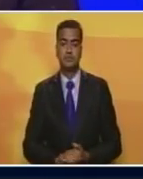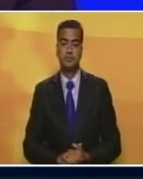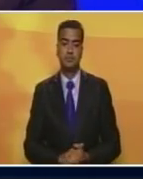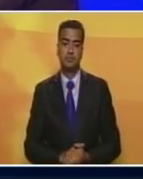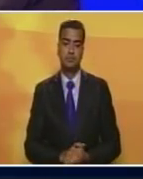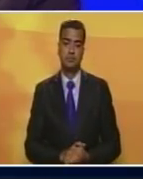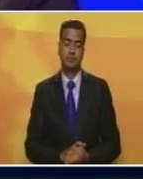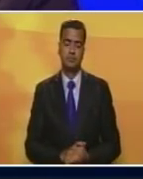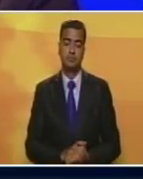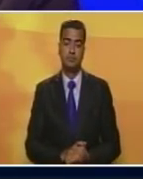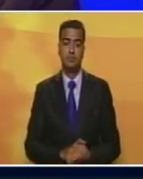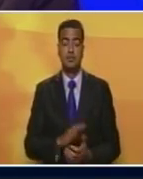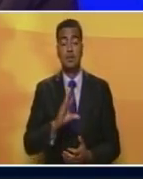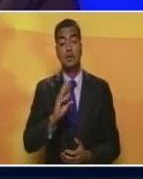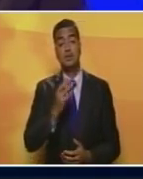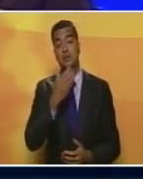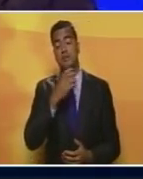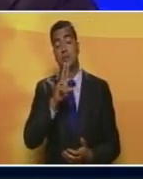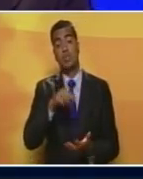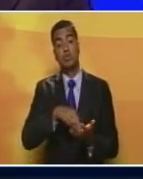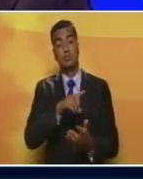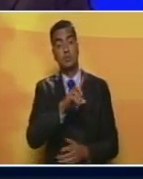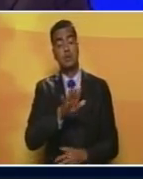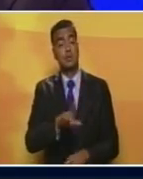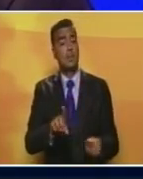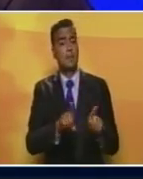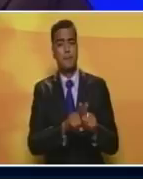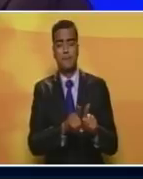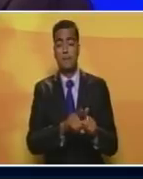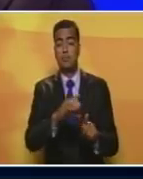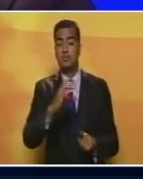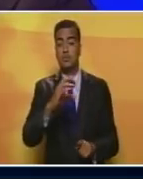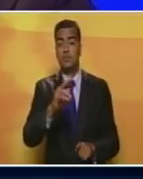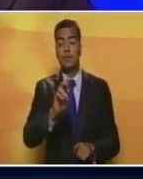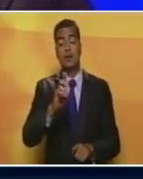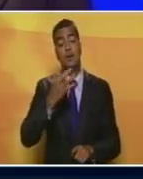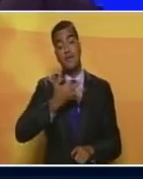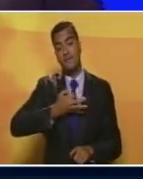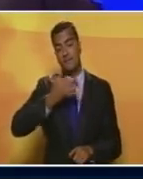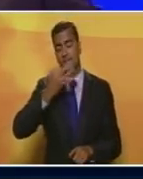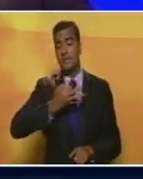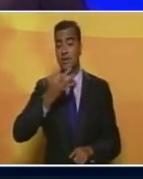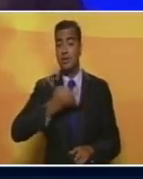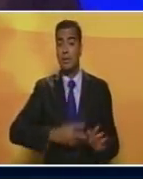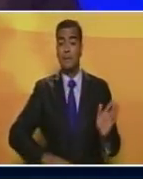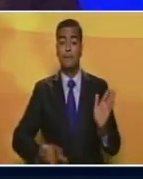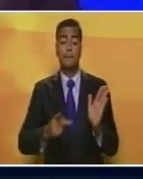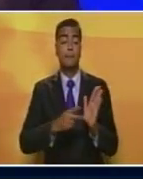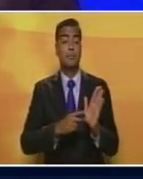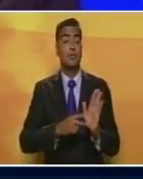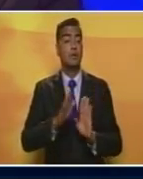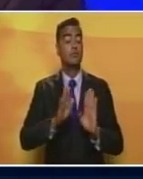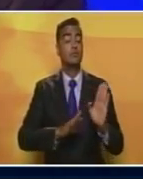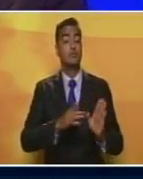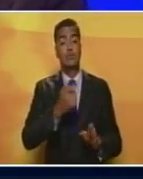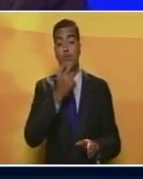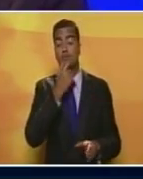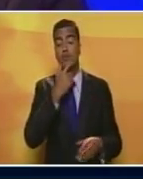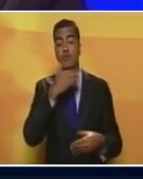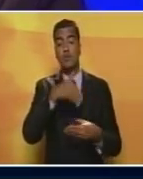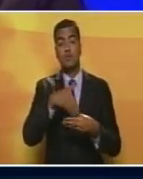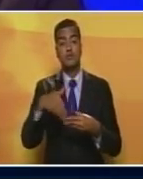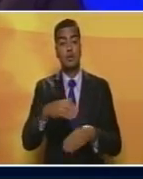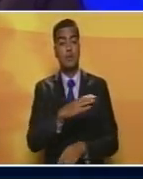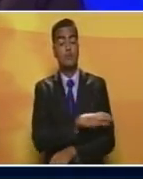presidenciales, alegando la falta de garantías, Rojas sostuvo que solo les interesa la opinión de sus países aliados que reconocen la legitimidad del CNE